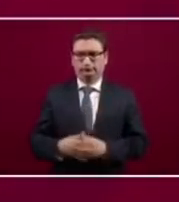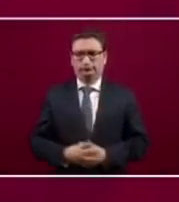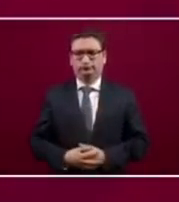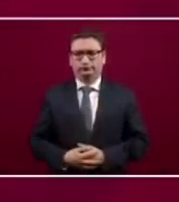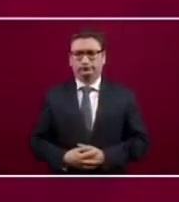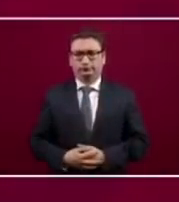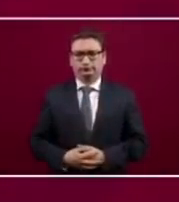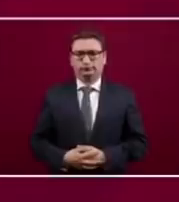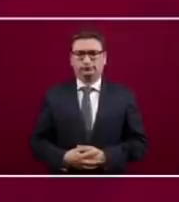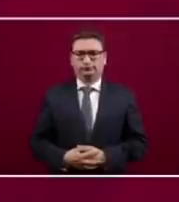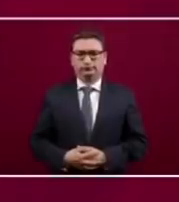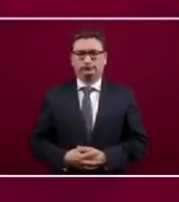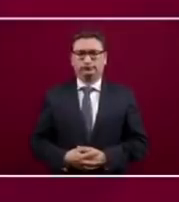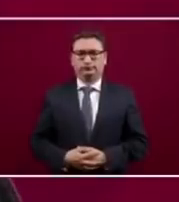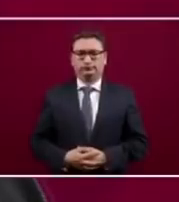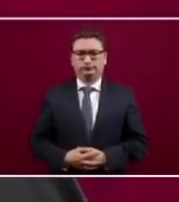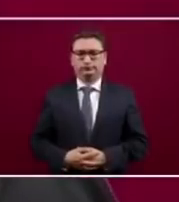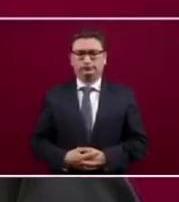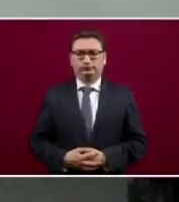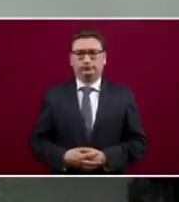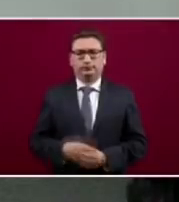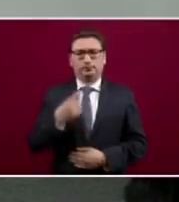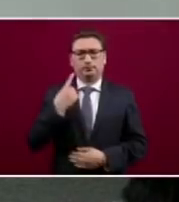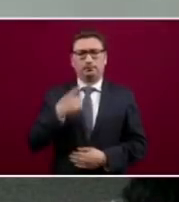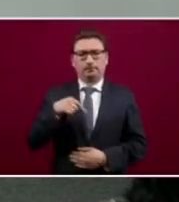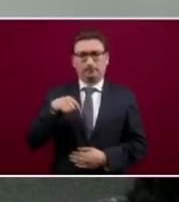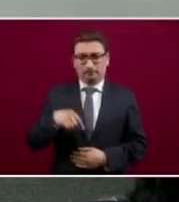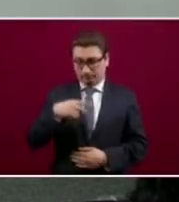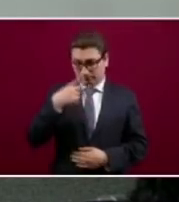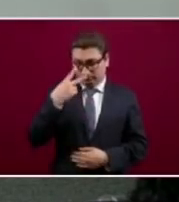en defensa de la